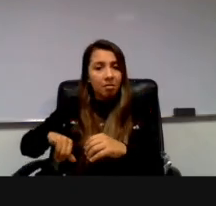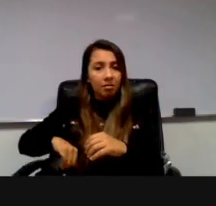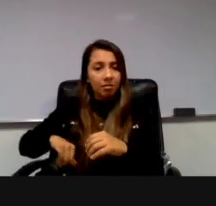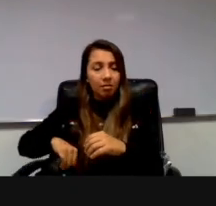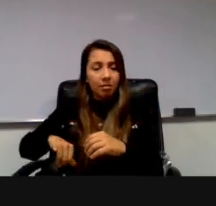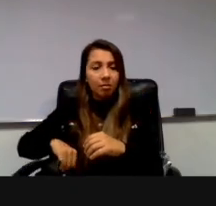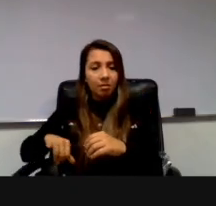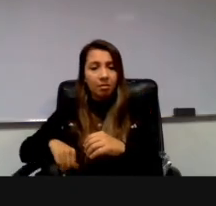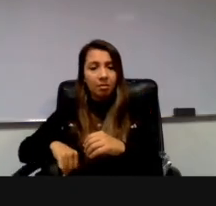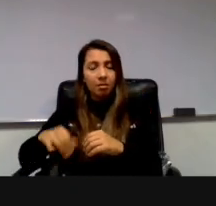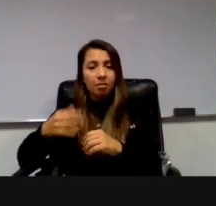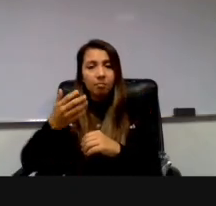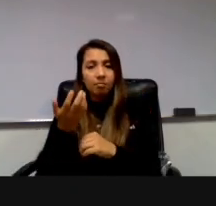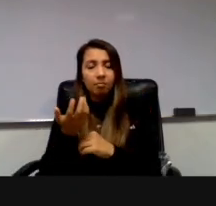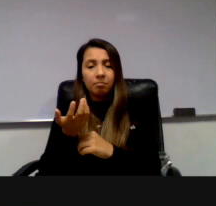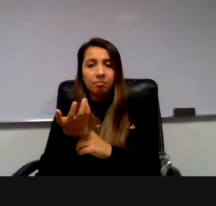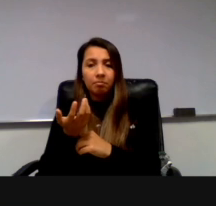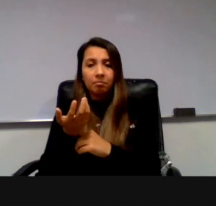interesante.